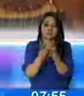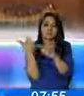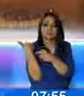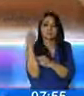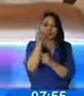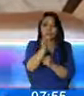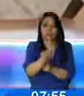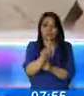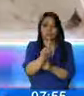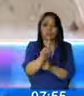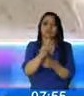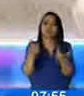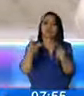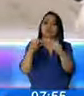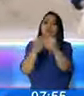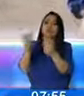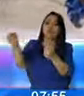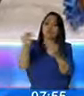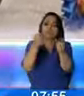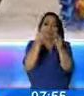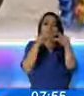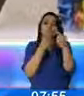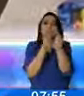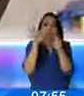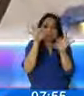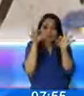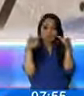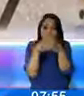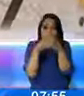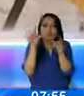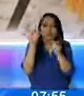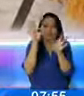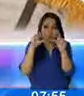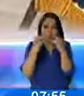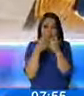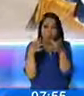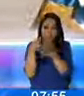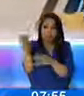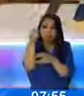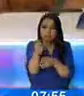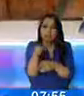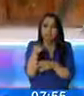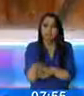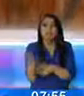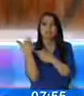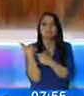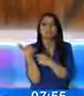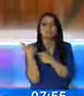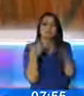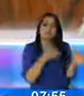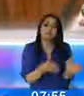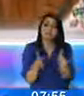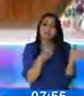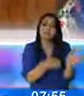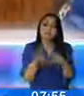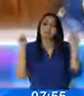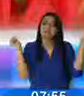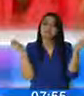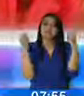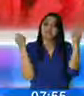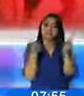contrataba una comitiva formada por cuentos se encargaban de organizar todo lo que es